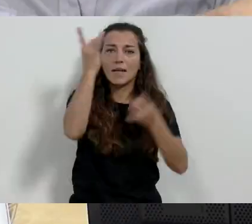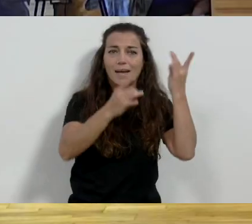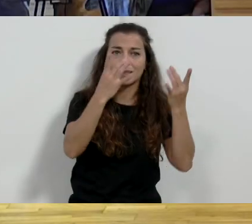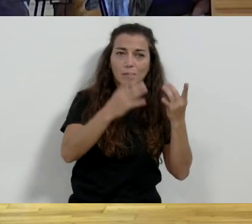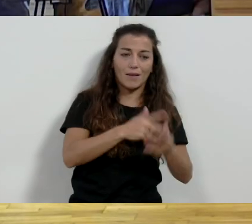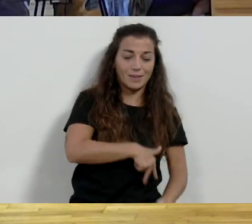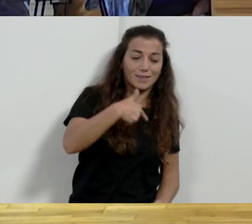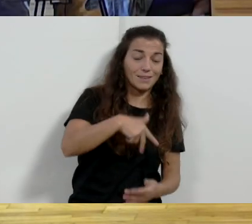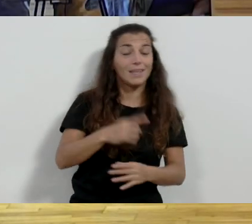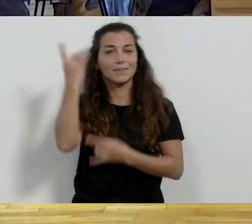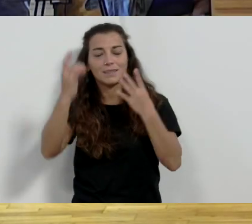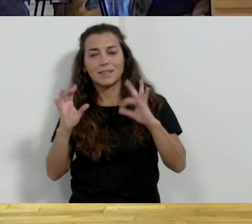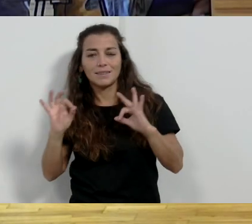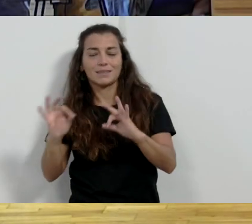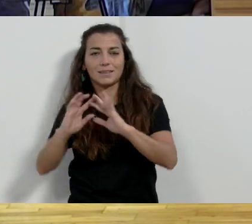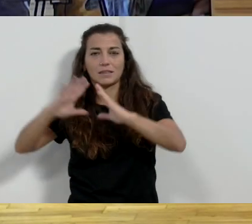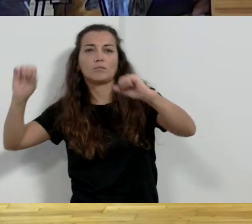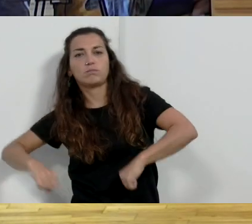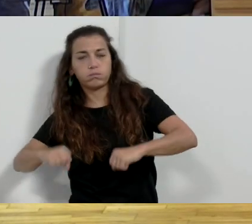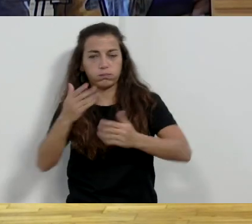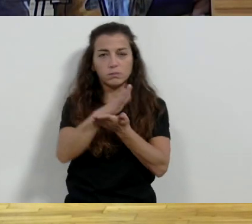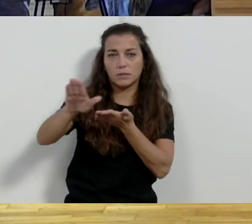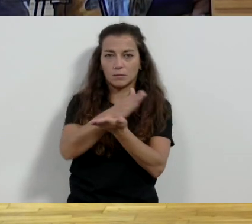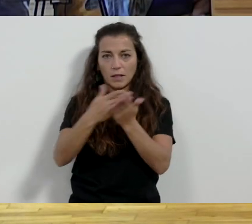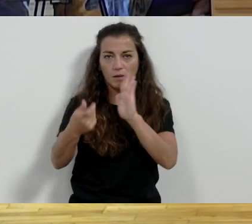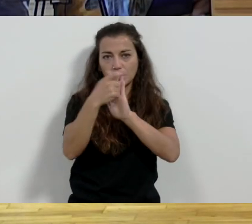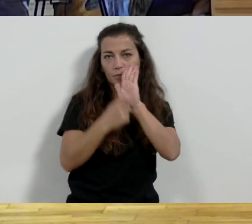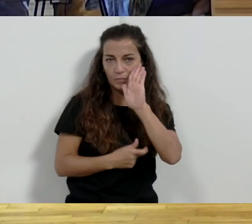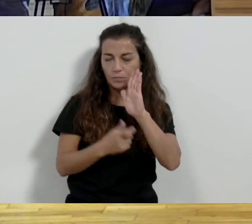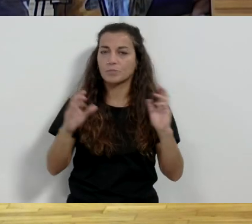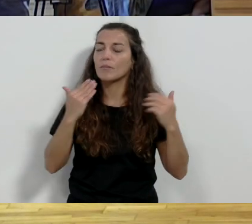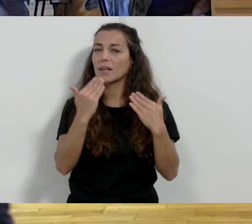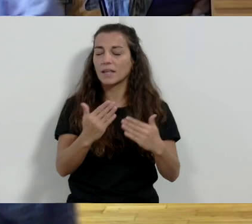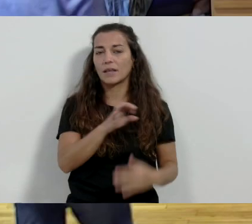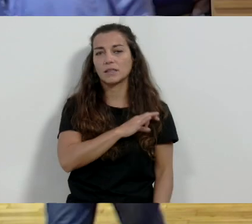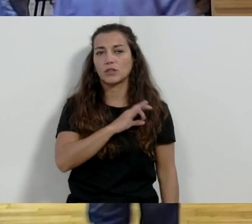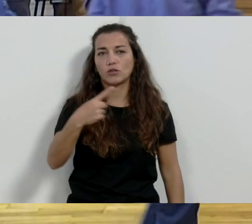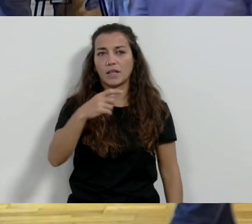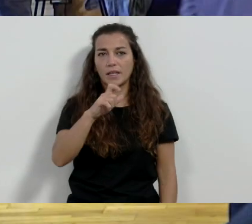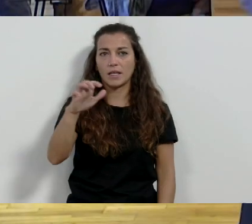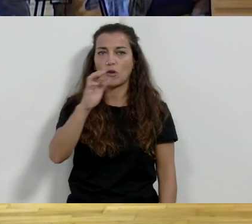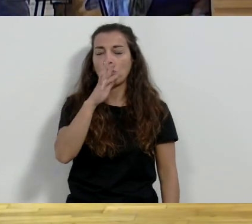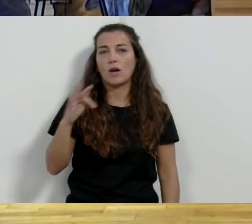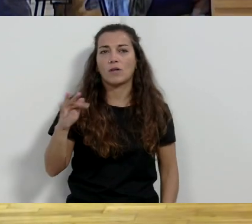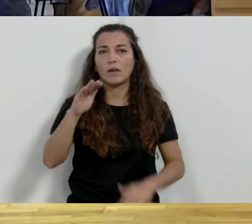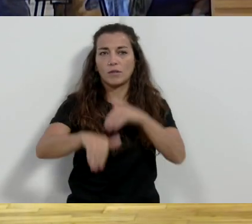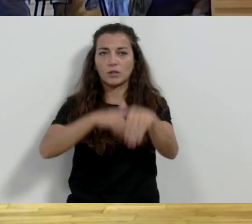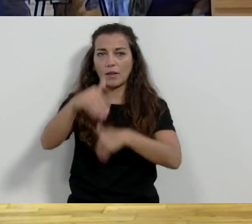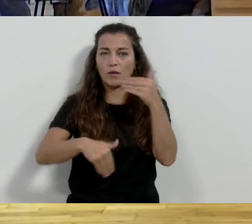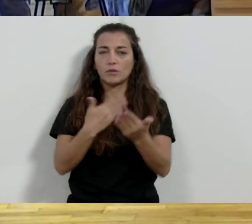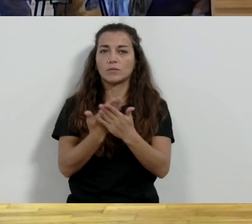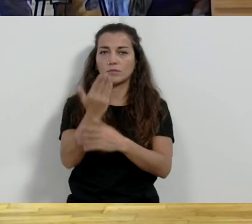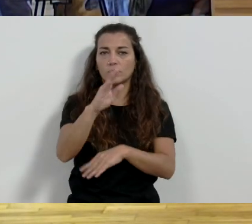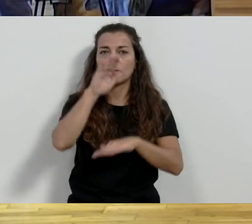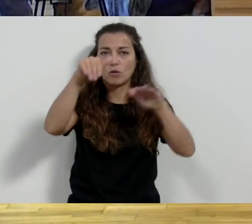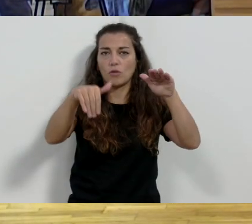Gracias. Gracias, señor Gallego. Pues pasamos a la votación de esta propuesta. ¿Votos a